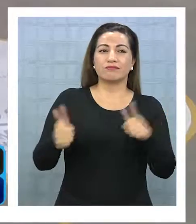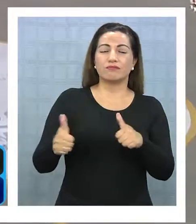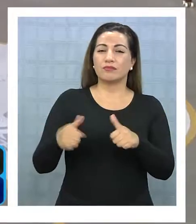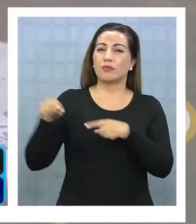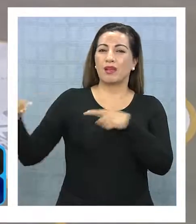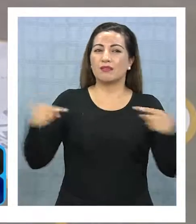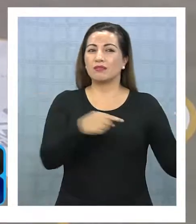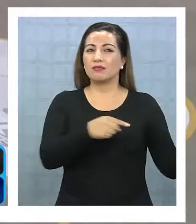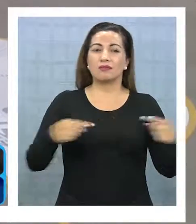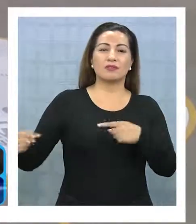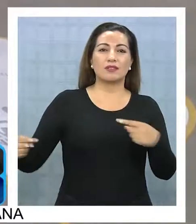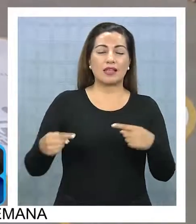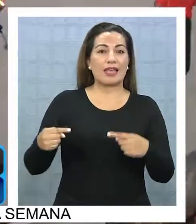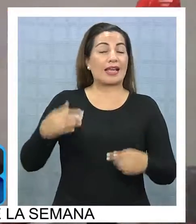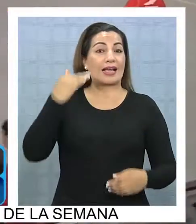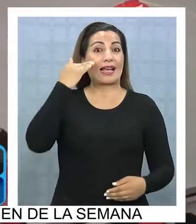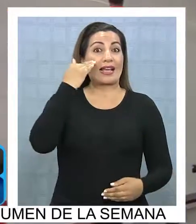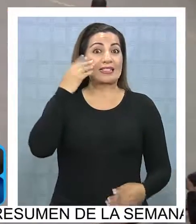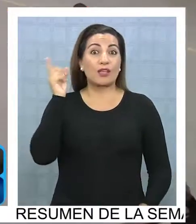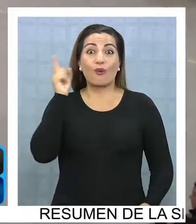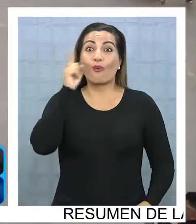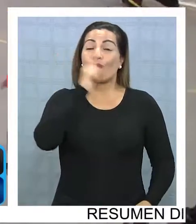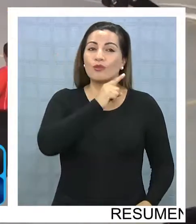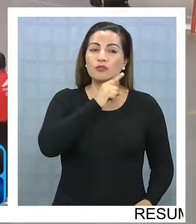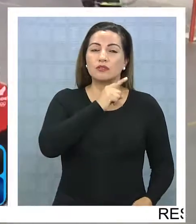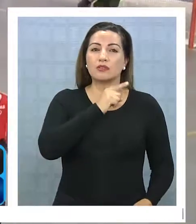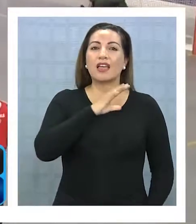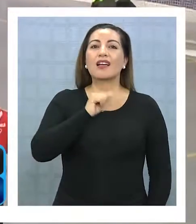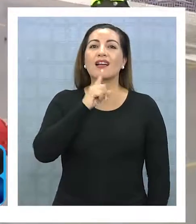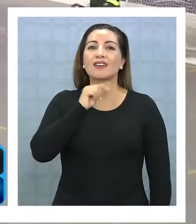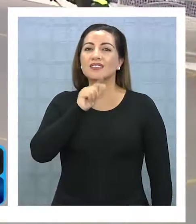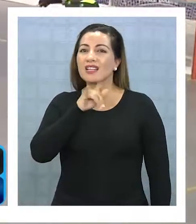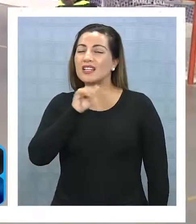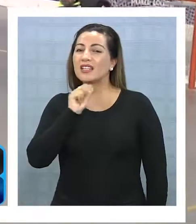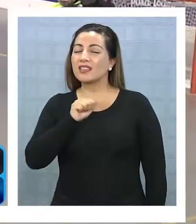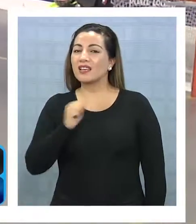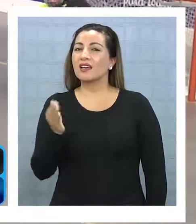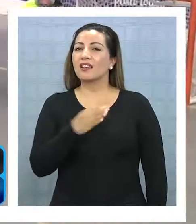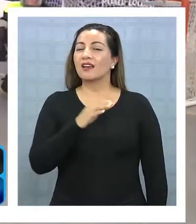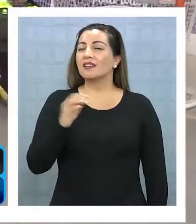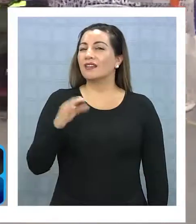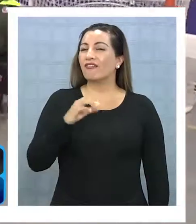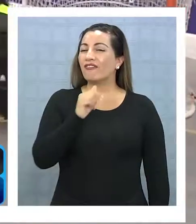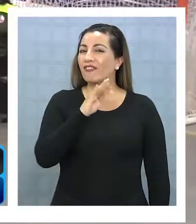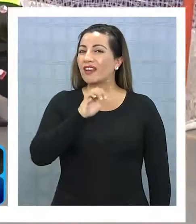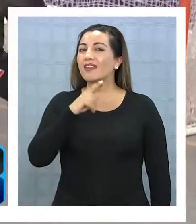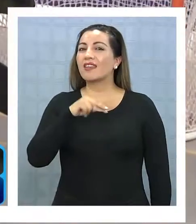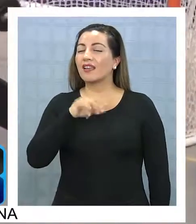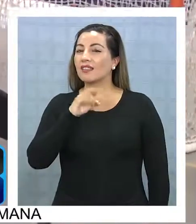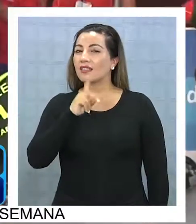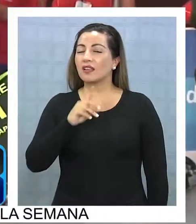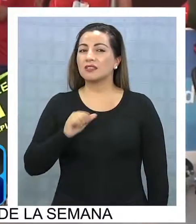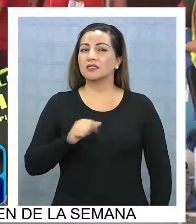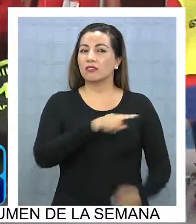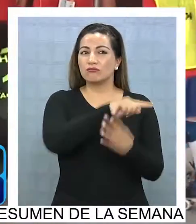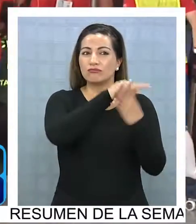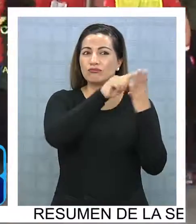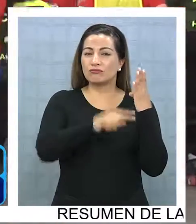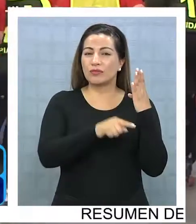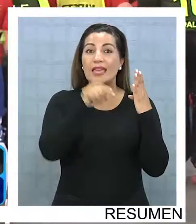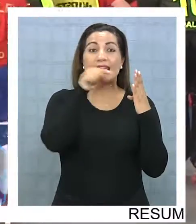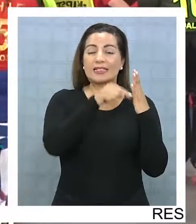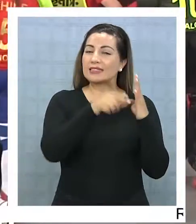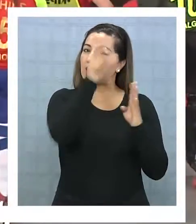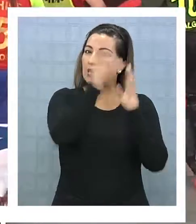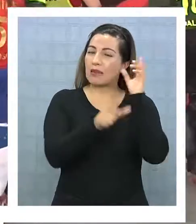válido por el paso a cuartos de final. Catalina Flores, Alexa Tapia, Fernanda Urrea y Francisca Donoso fueron las